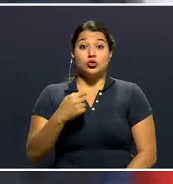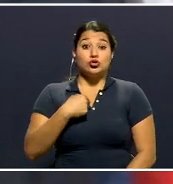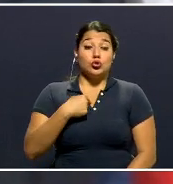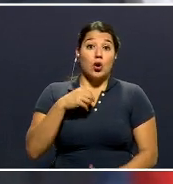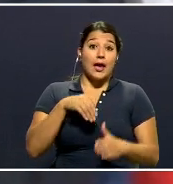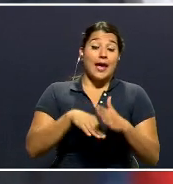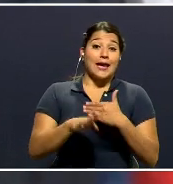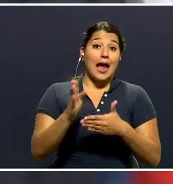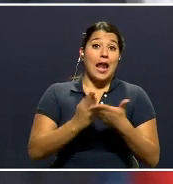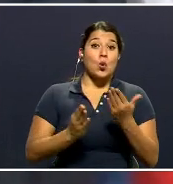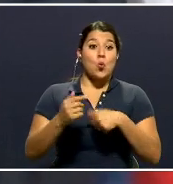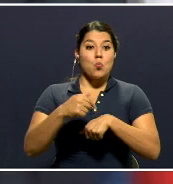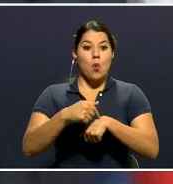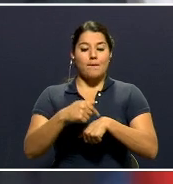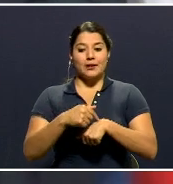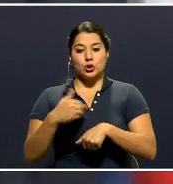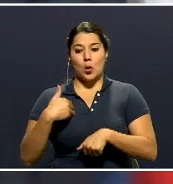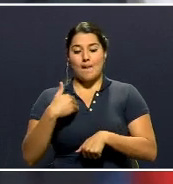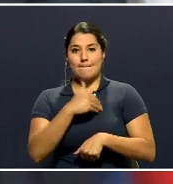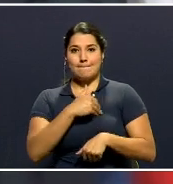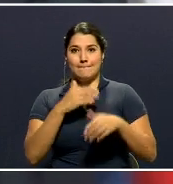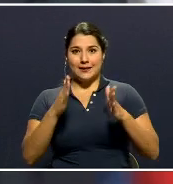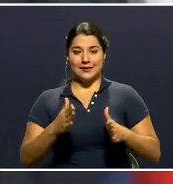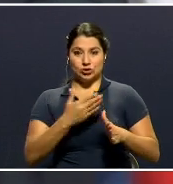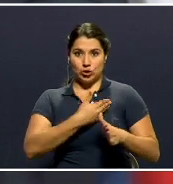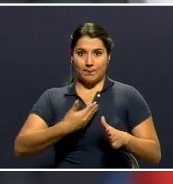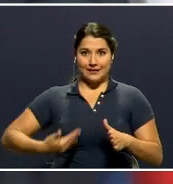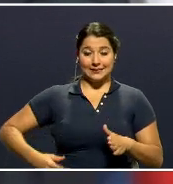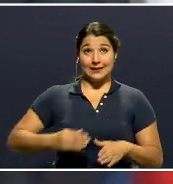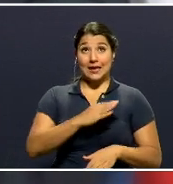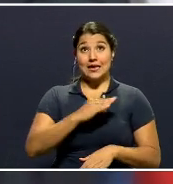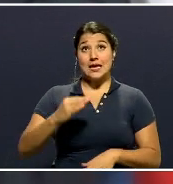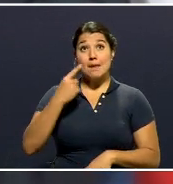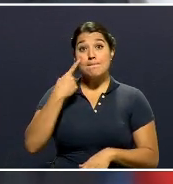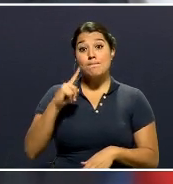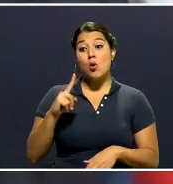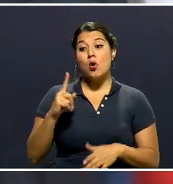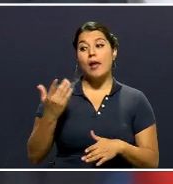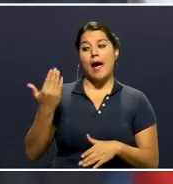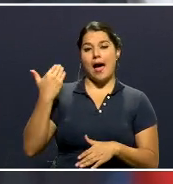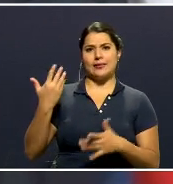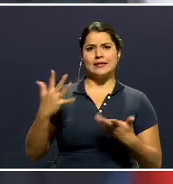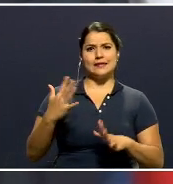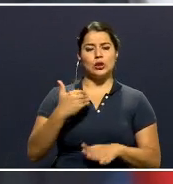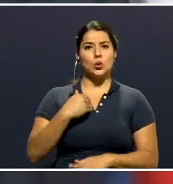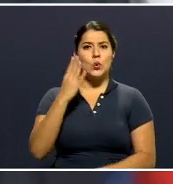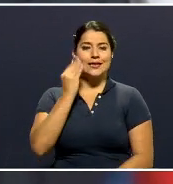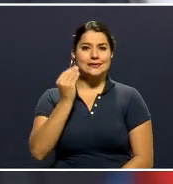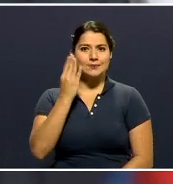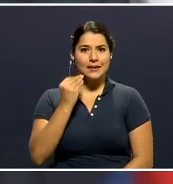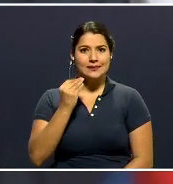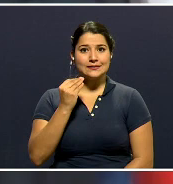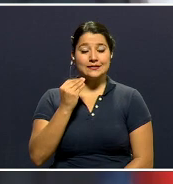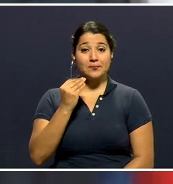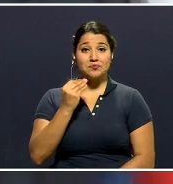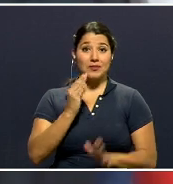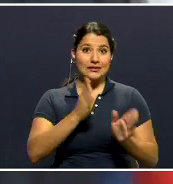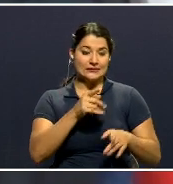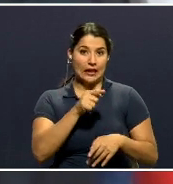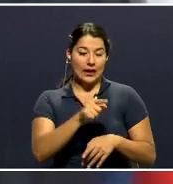momento ministro de la Presidencia y haber tenido la experiencia de haber pasado por ese lugar,